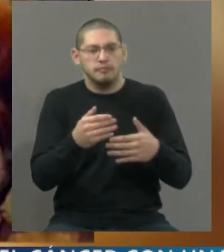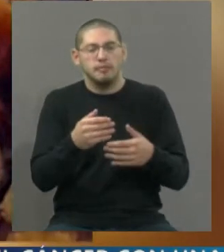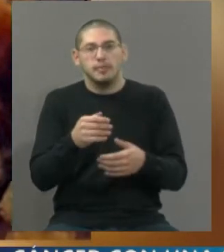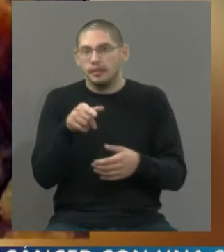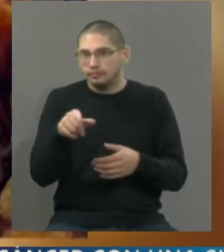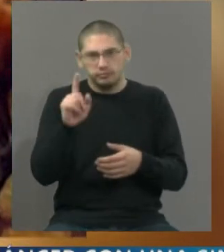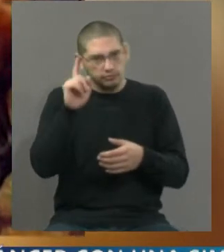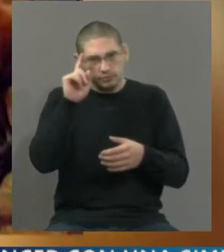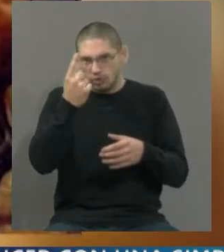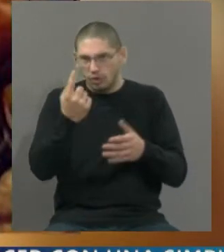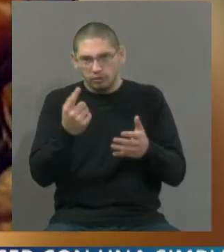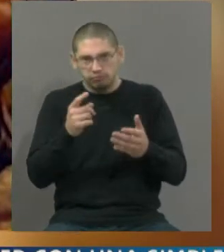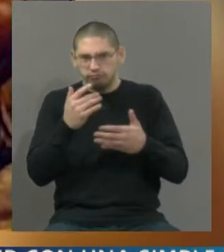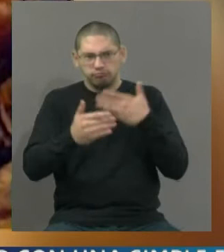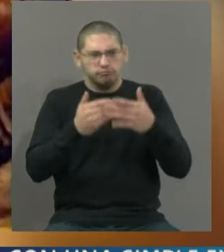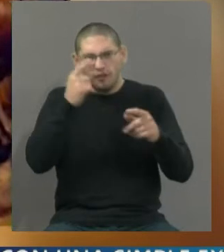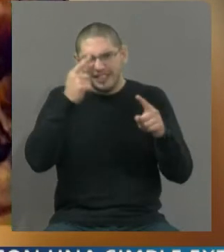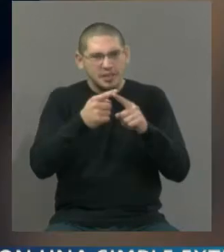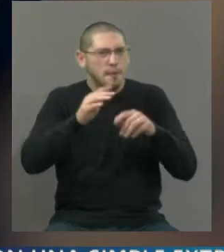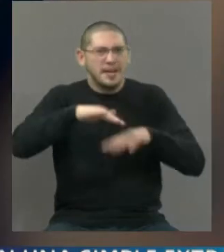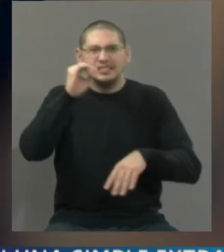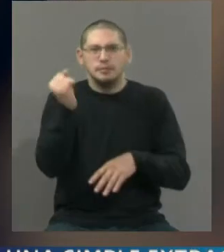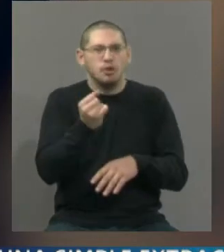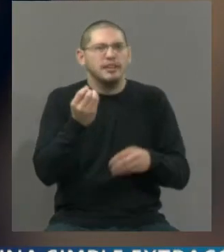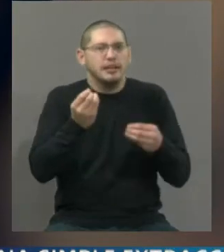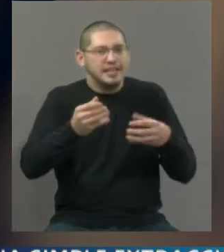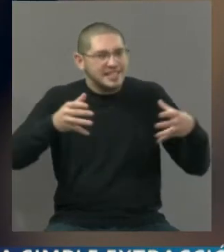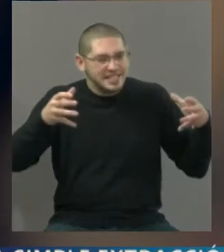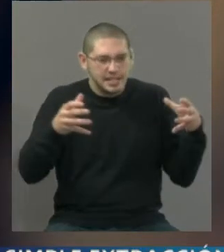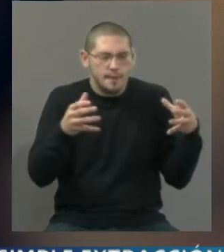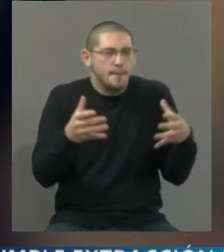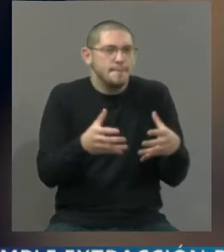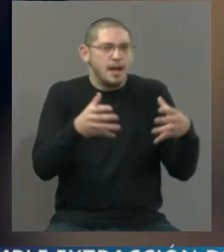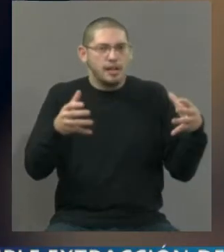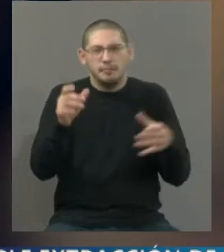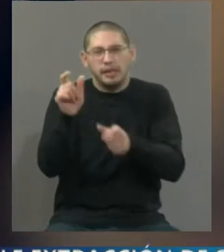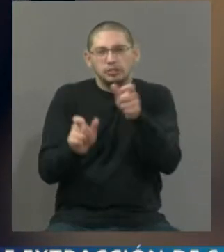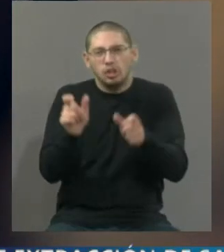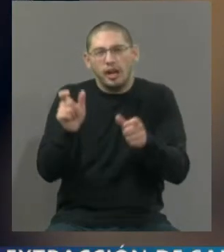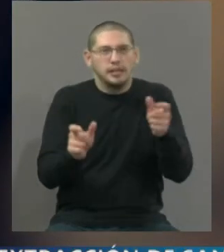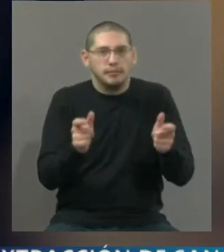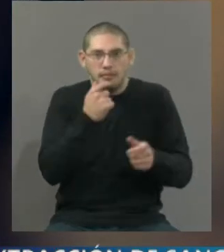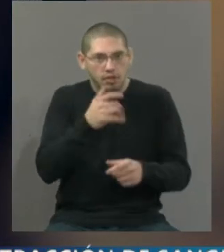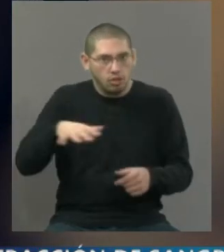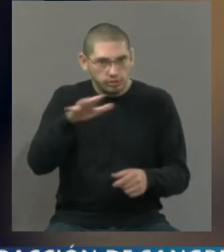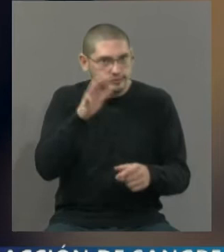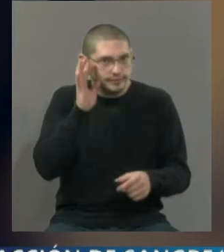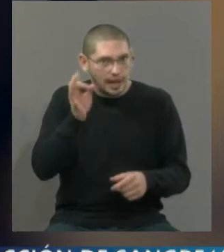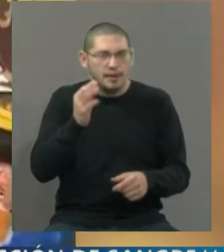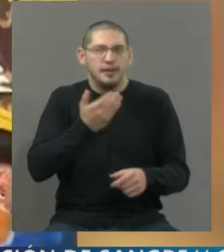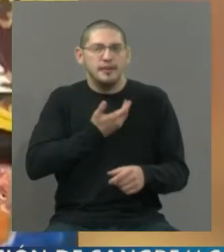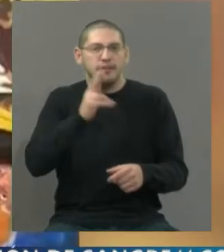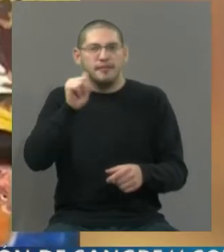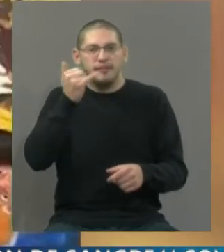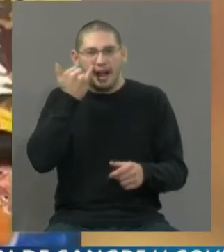y se basa en eso, en formar un gran equipo, porque empieza a poner a gente como, no sé, que los mendocinos los conocemos, como Fray Luis